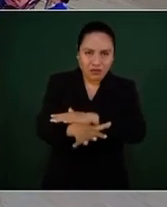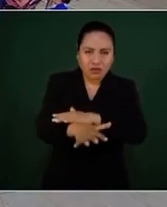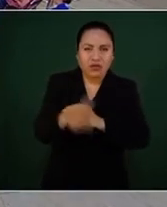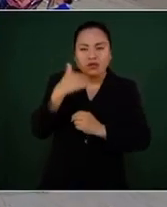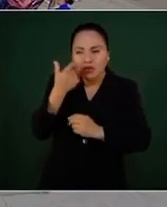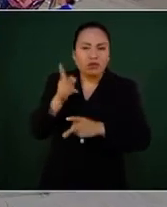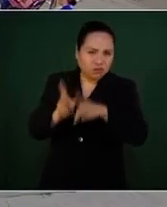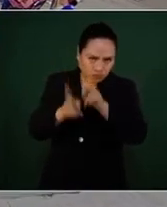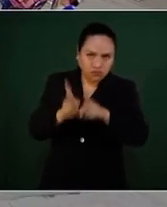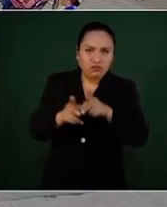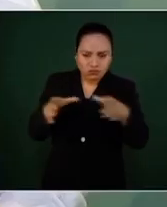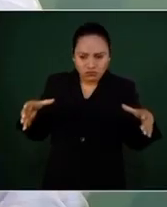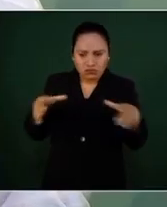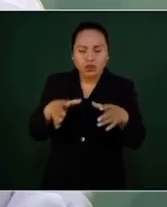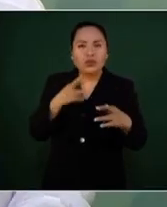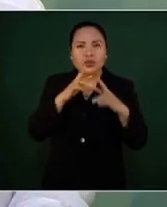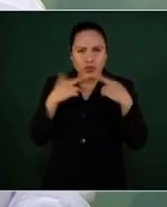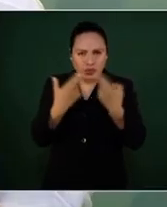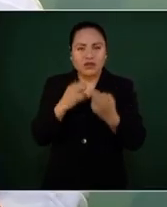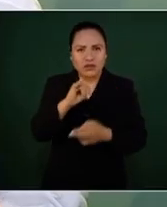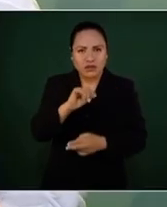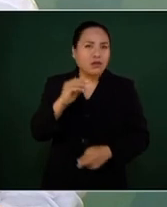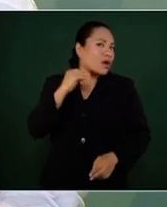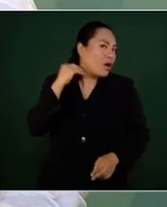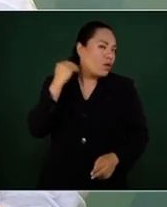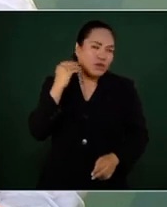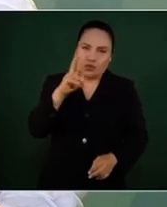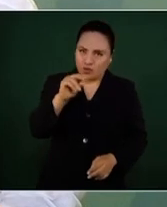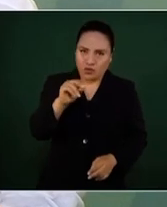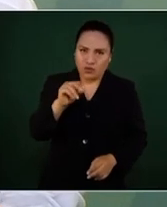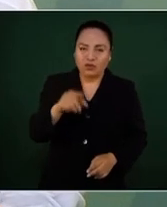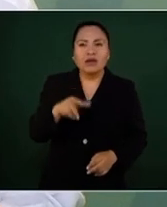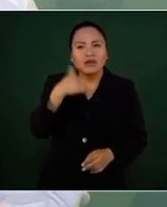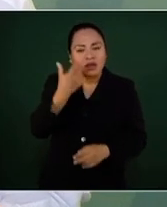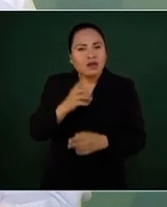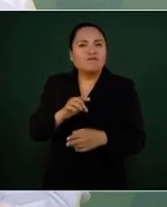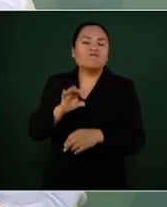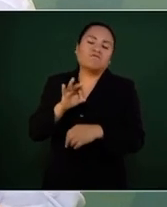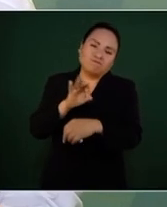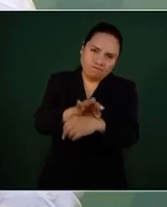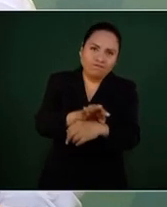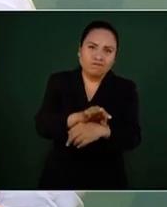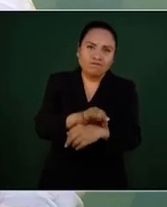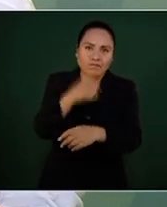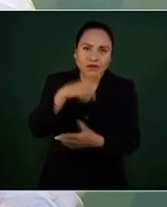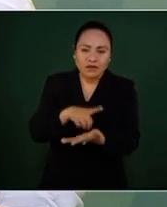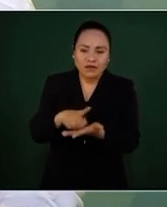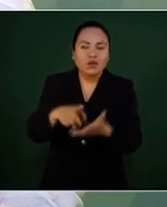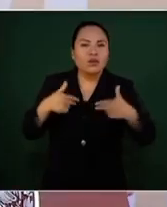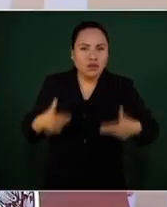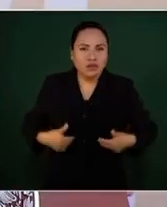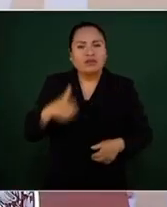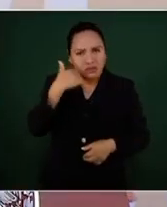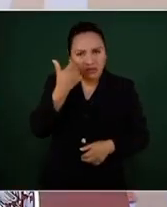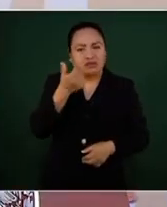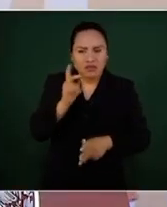supuestamente de defensa de derechos humanos. Quiero hablar con ellos.